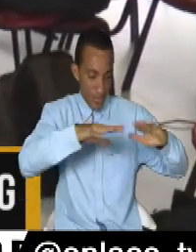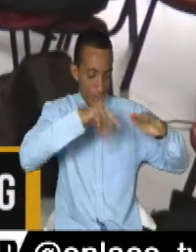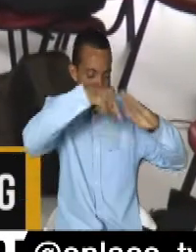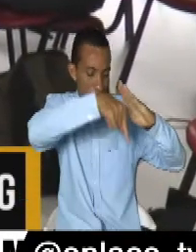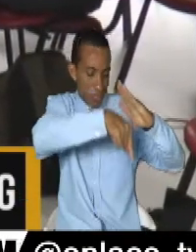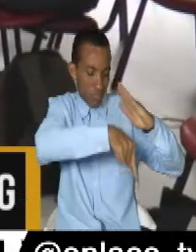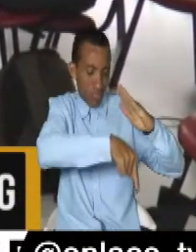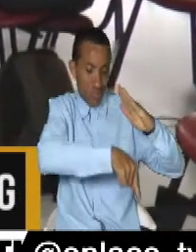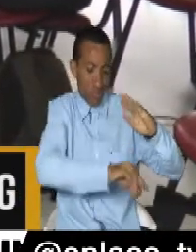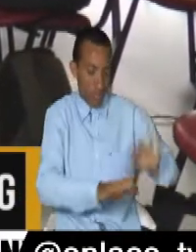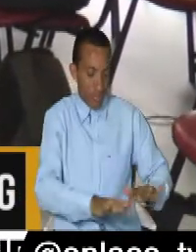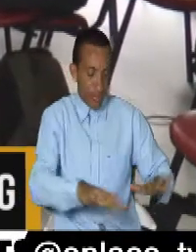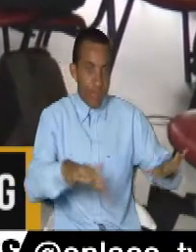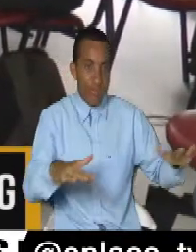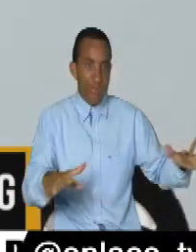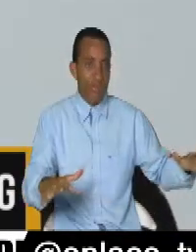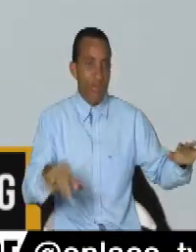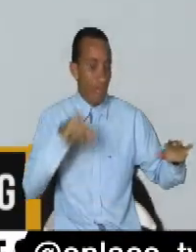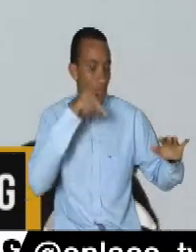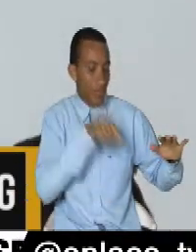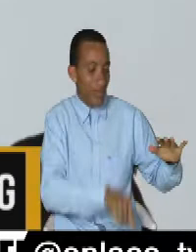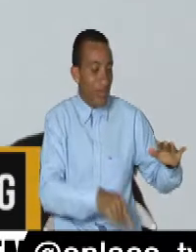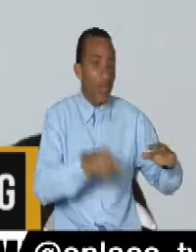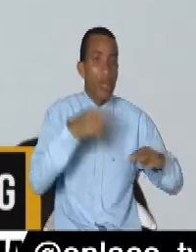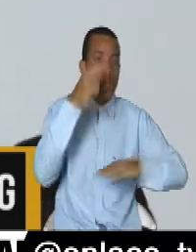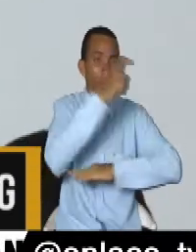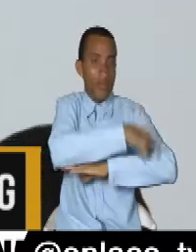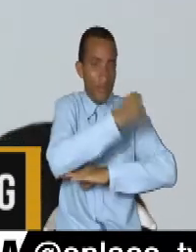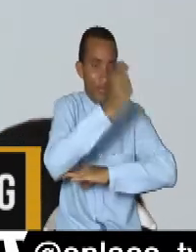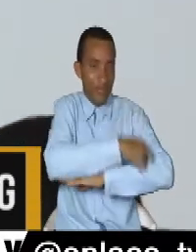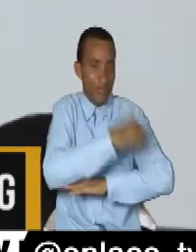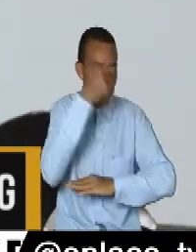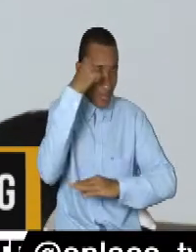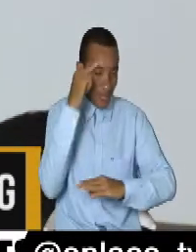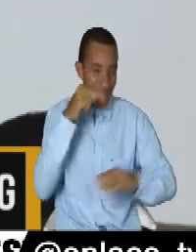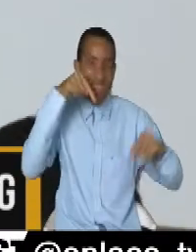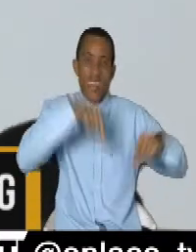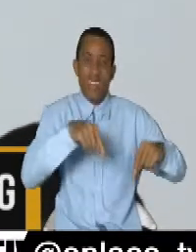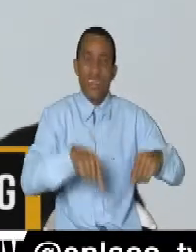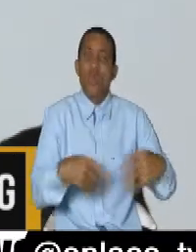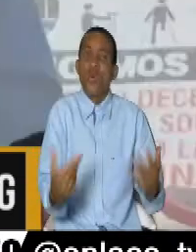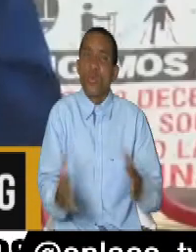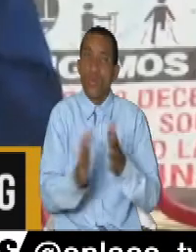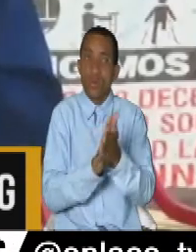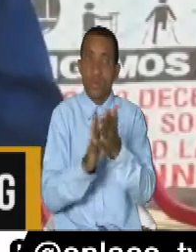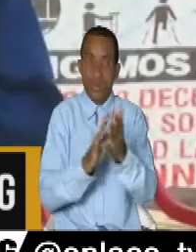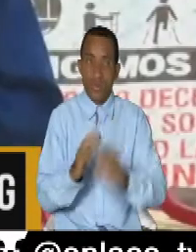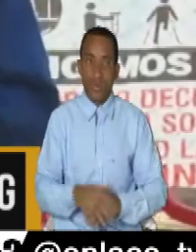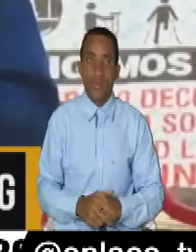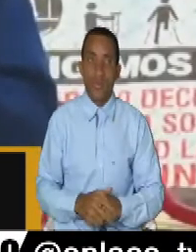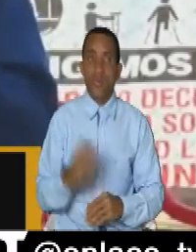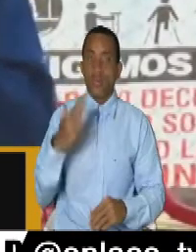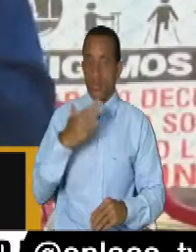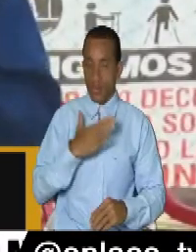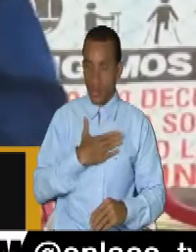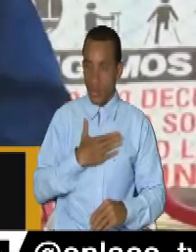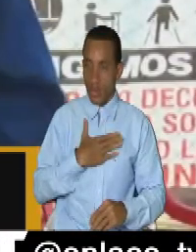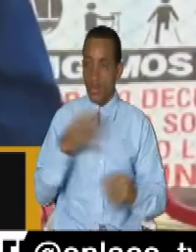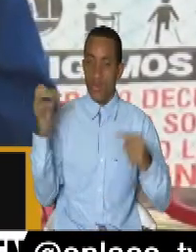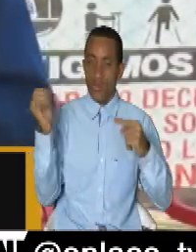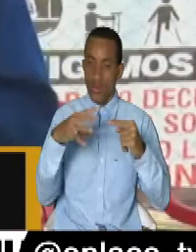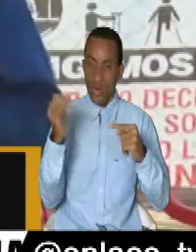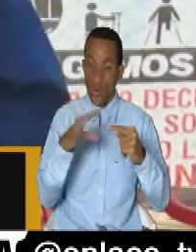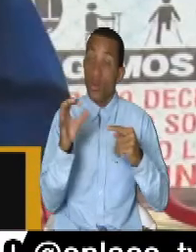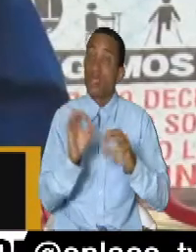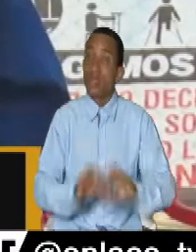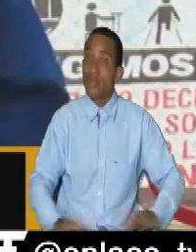miras a despejar dudas y conocer más de la intención de esta explotación en nuestro territorio. Sí, este en mi opinión es uno de los foros más trascendentales